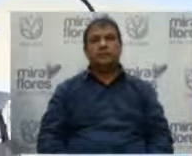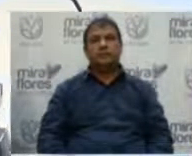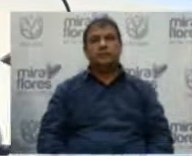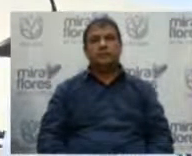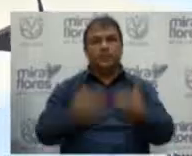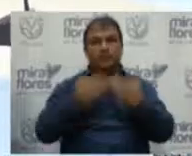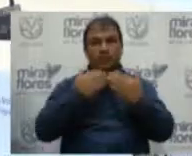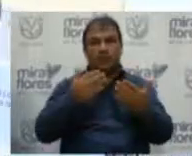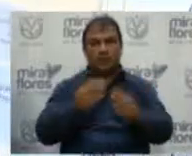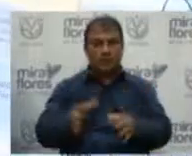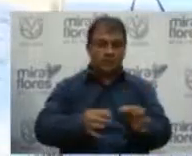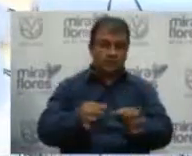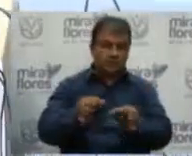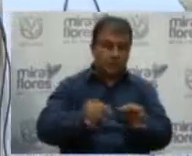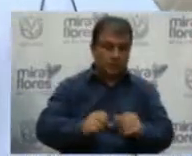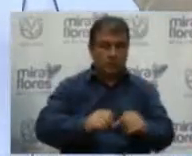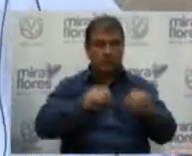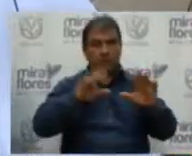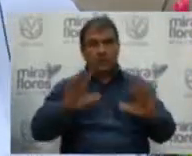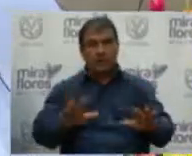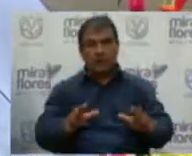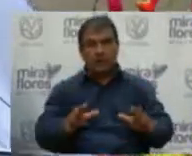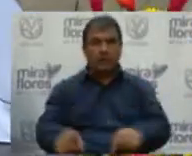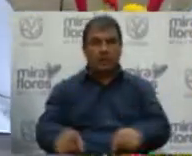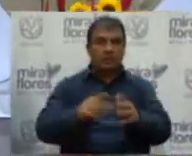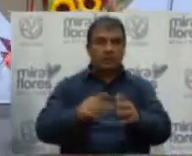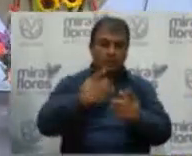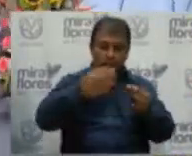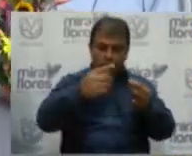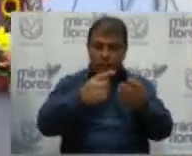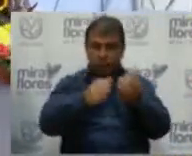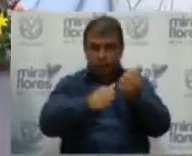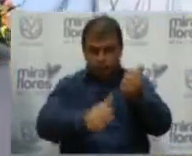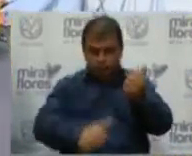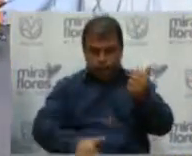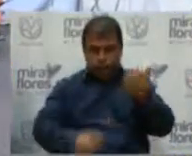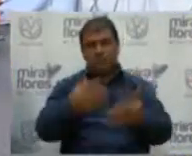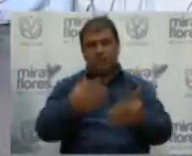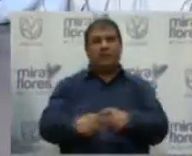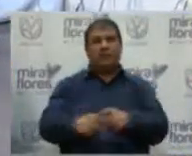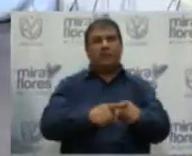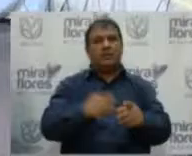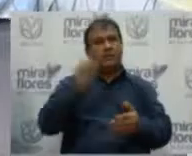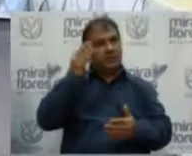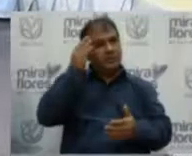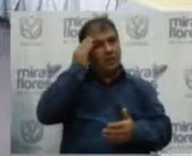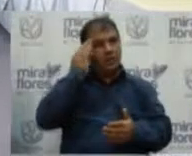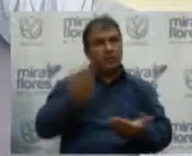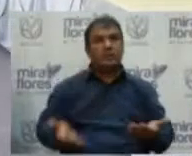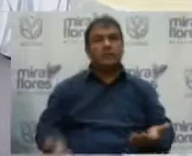bien, muchas gracias. La explicación es muy clara y además extensa. Creo que todos tenemos además